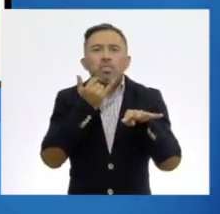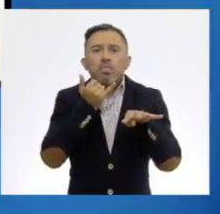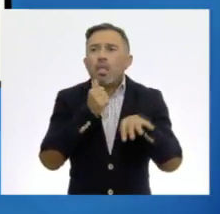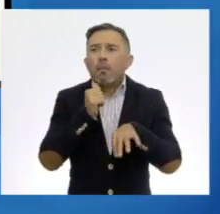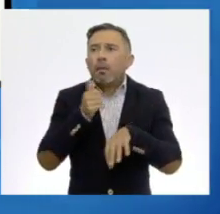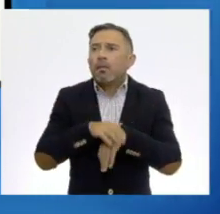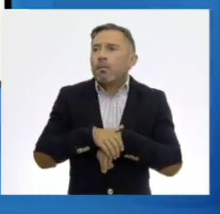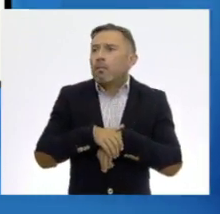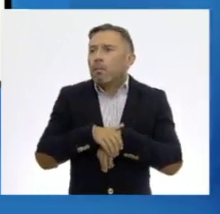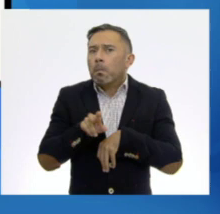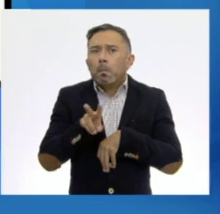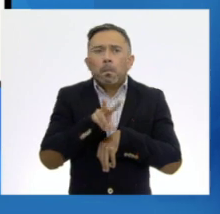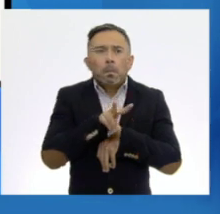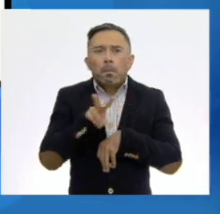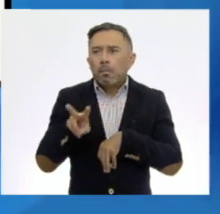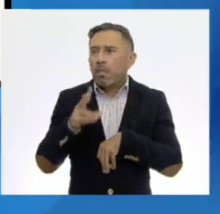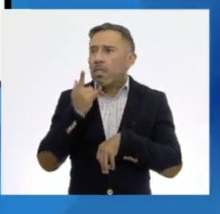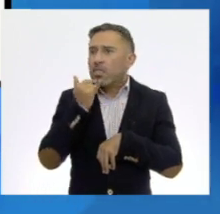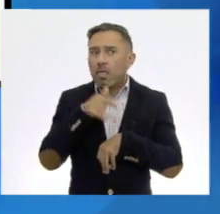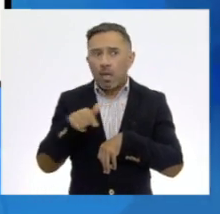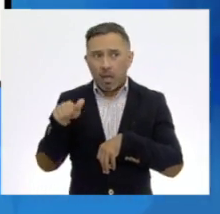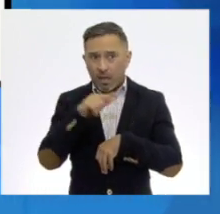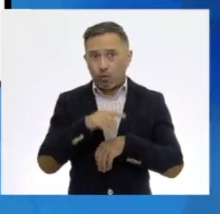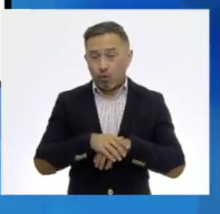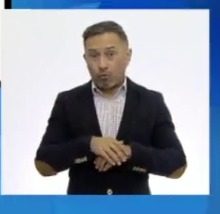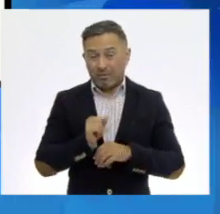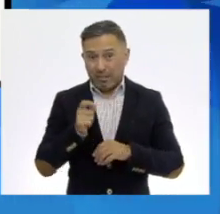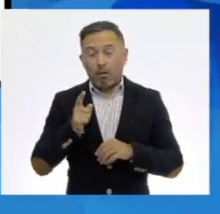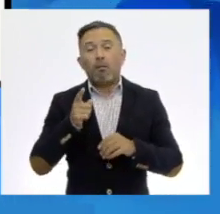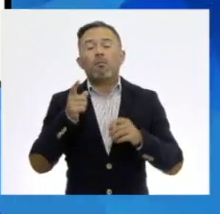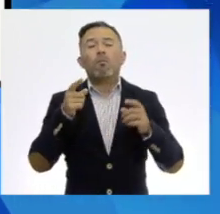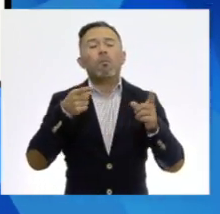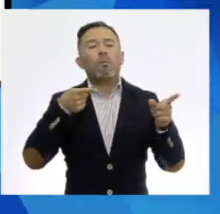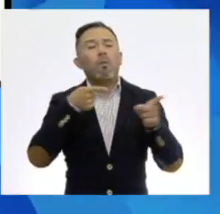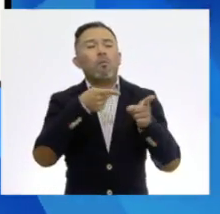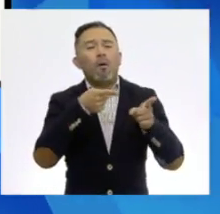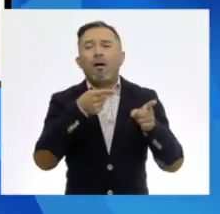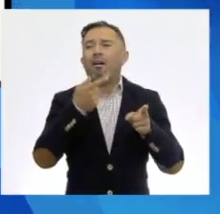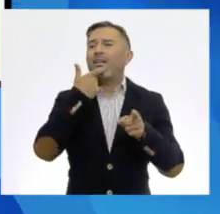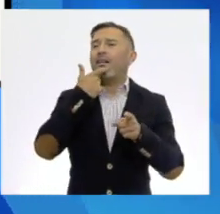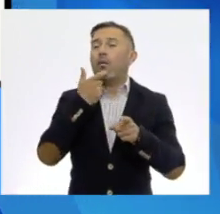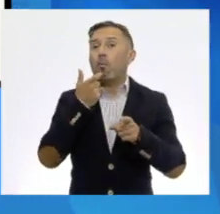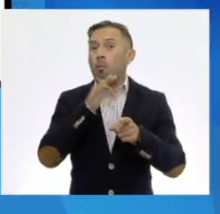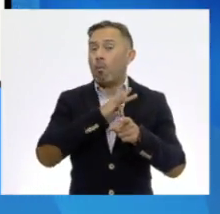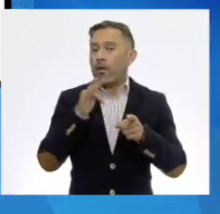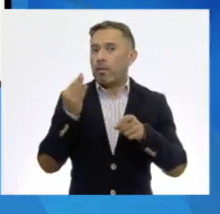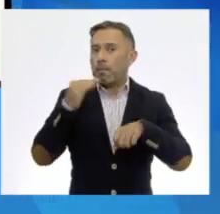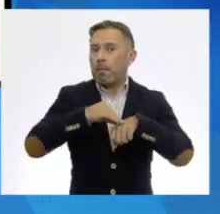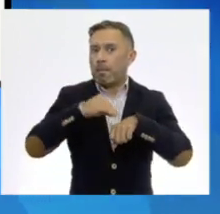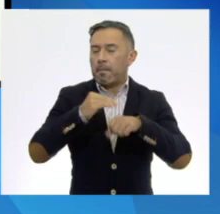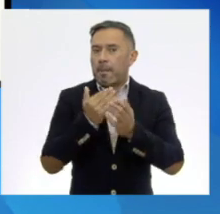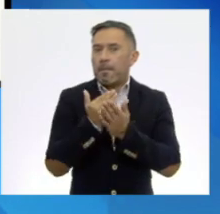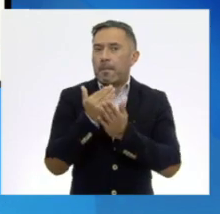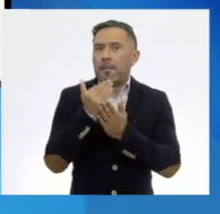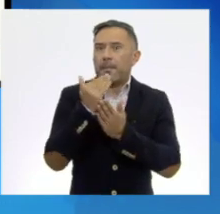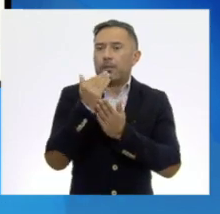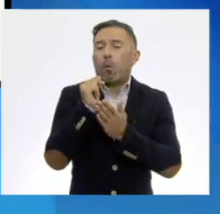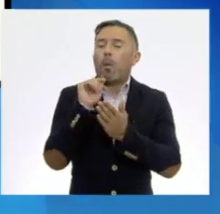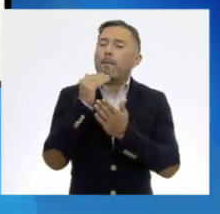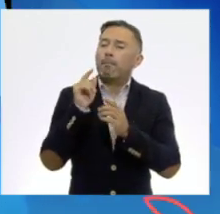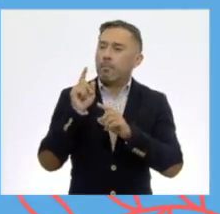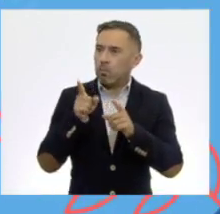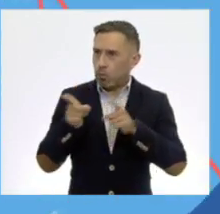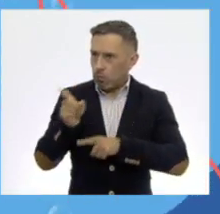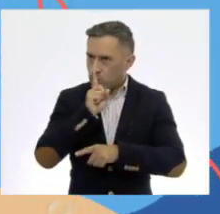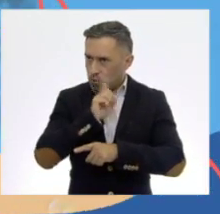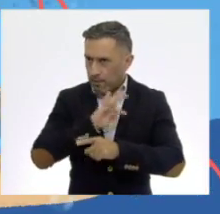reaccionan a estas agresiones puede aumentarla o también puede disminuirla o detenerla. O